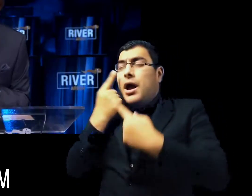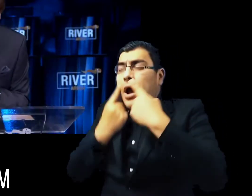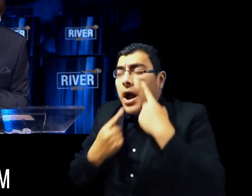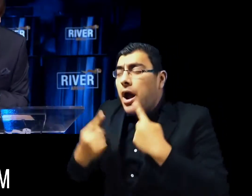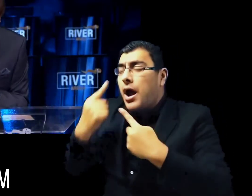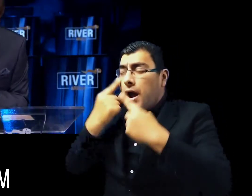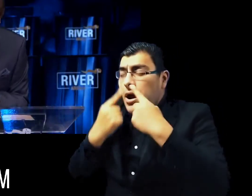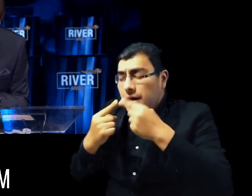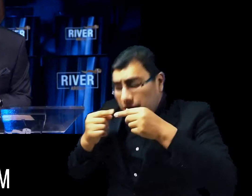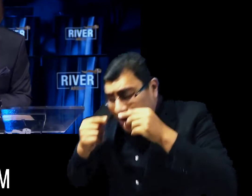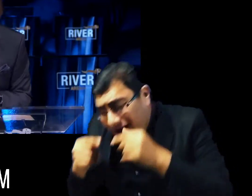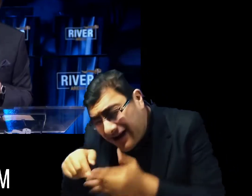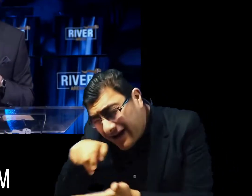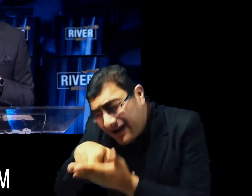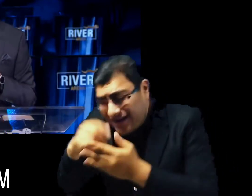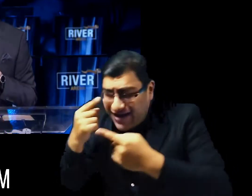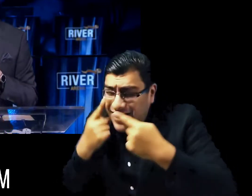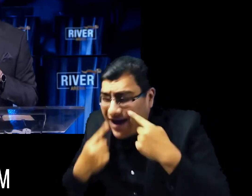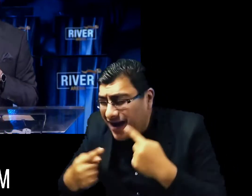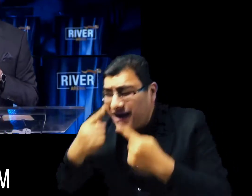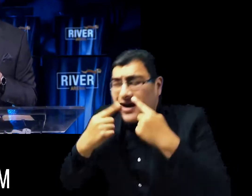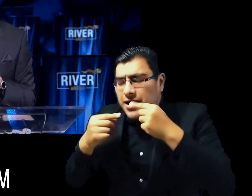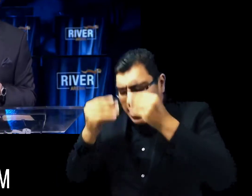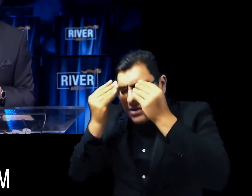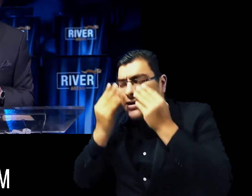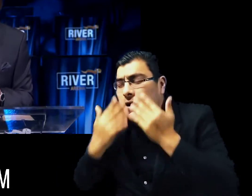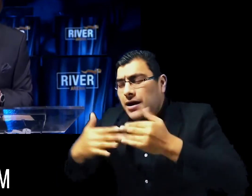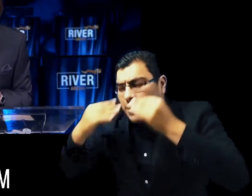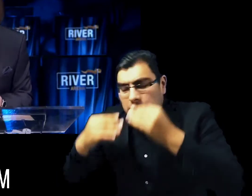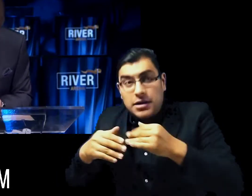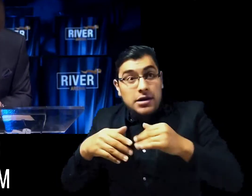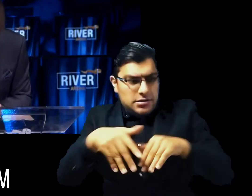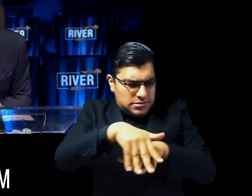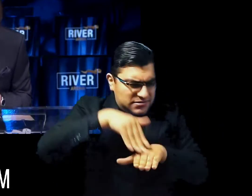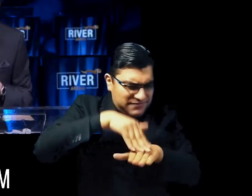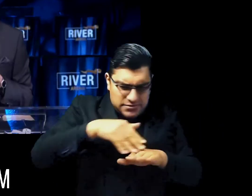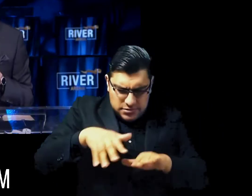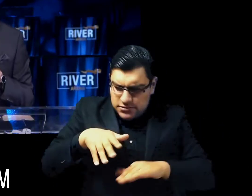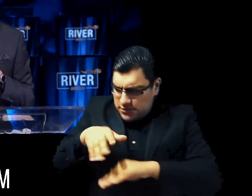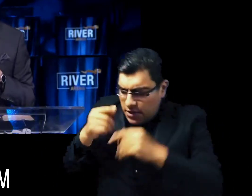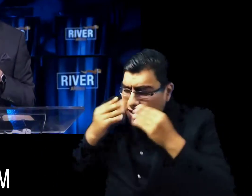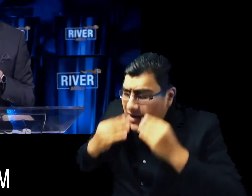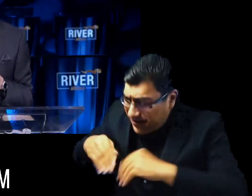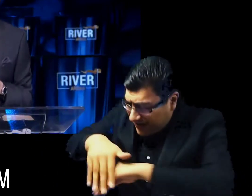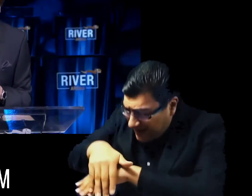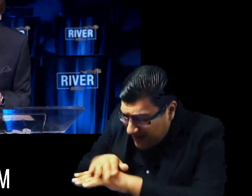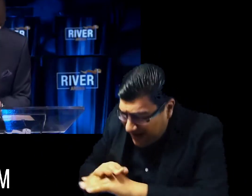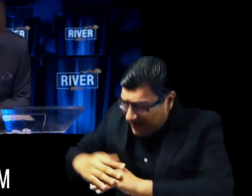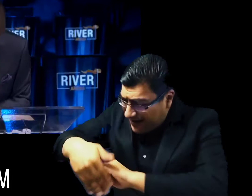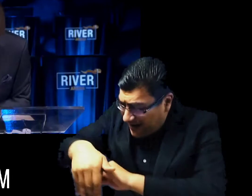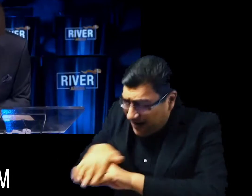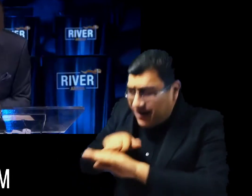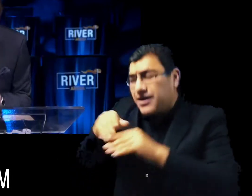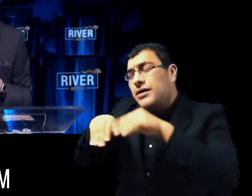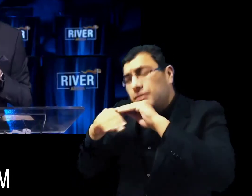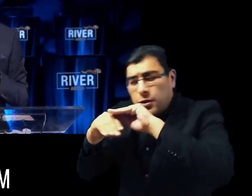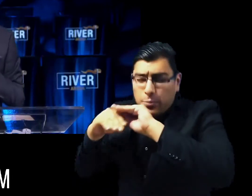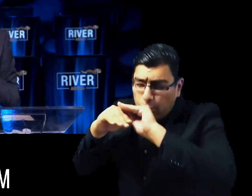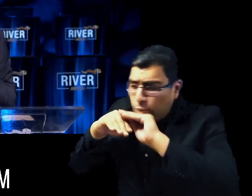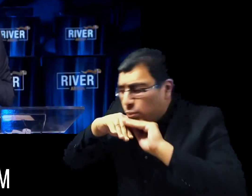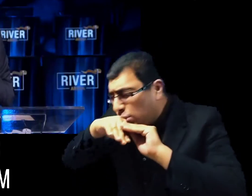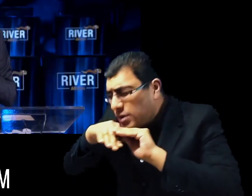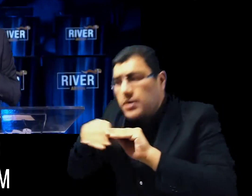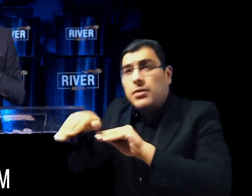a bañarlos con sus lágrimas. Lo secaba con sus cabellos, lo cubría de besos y